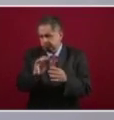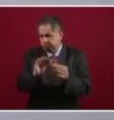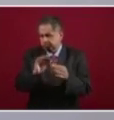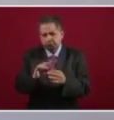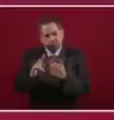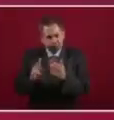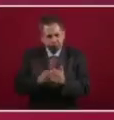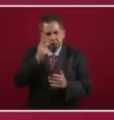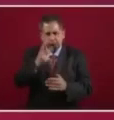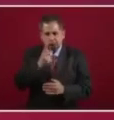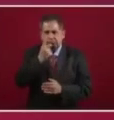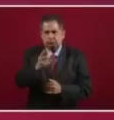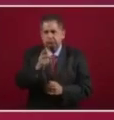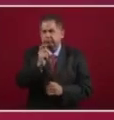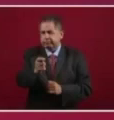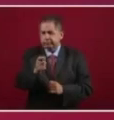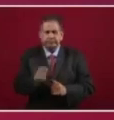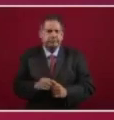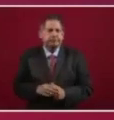reiterar,